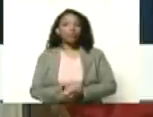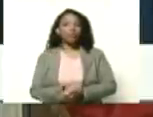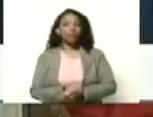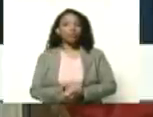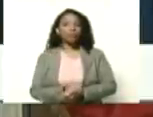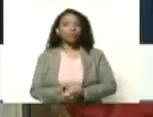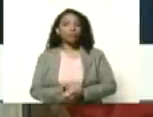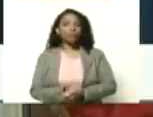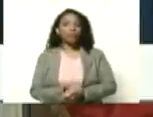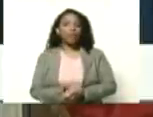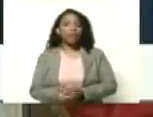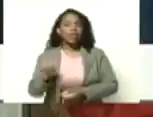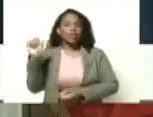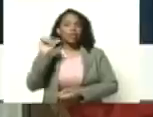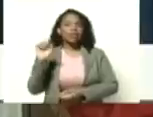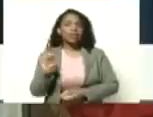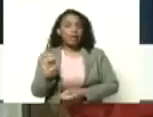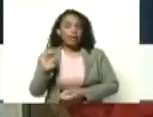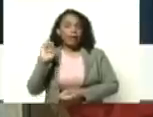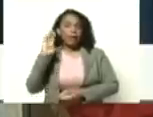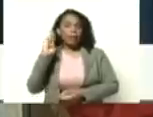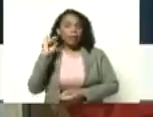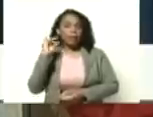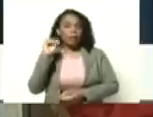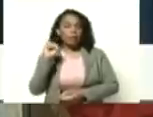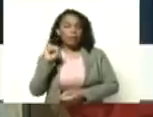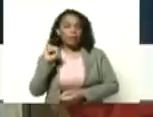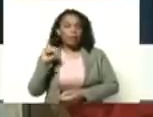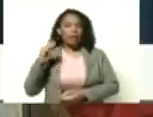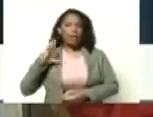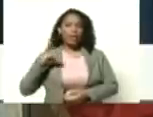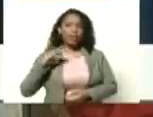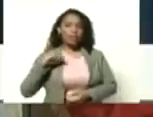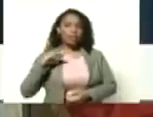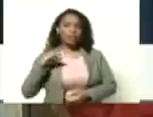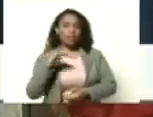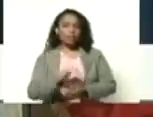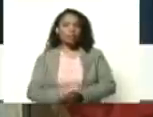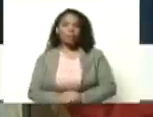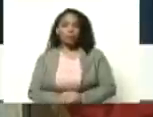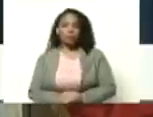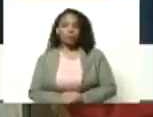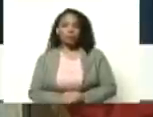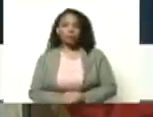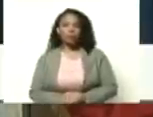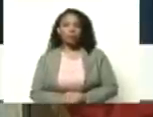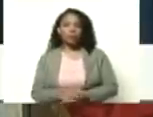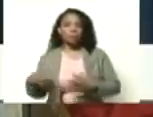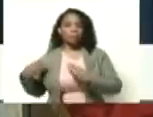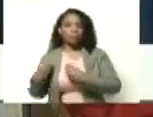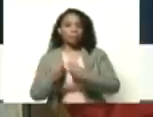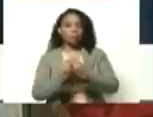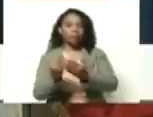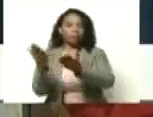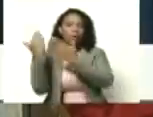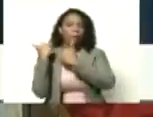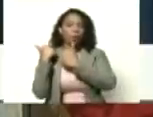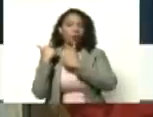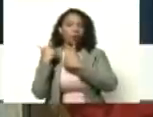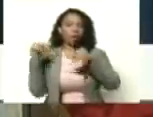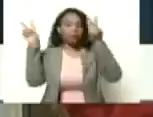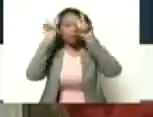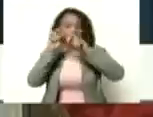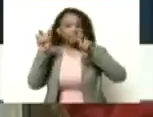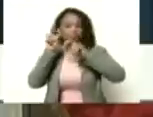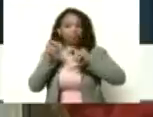el sebin y el 6 cp s que nos acompañan obviamente en las pesquisas de rigor